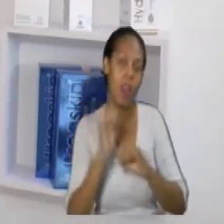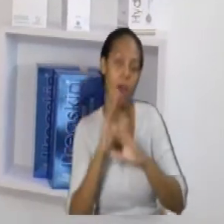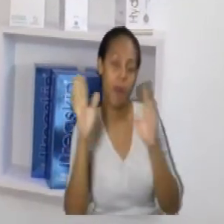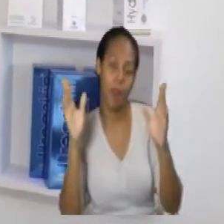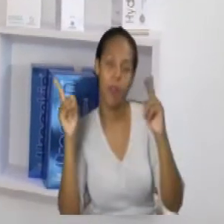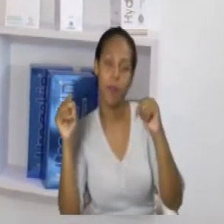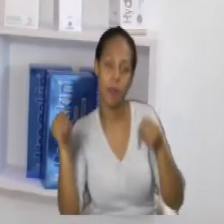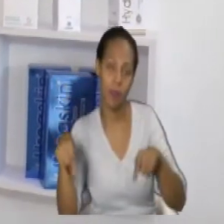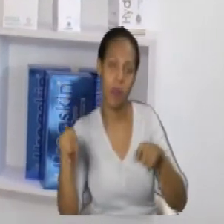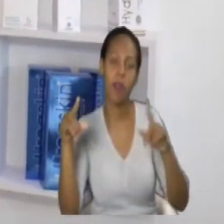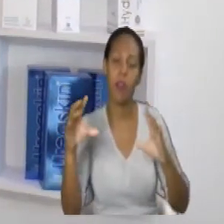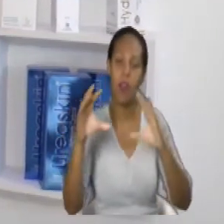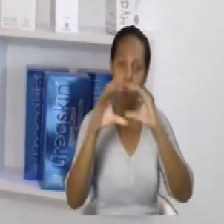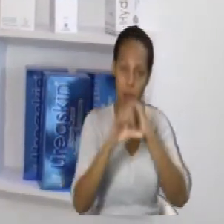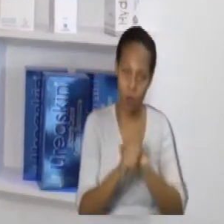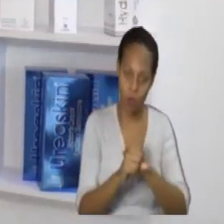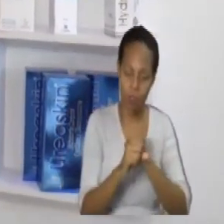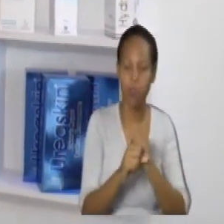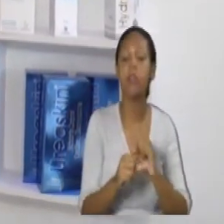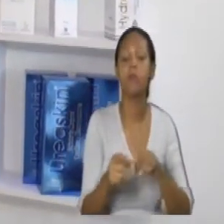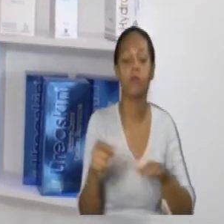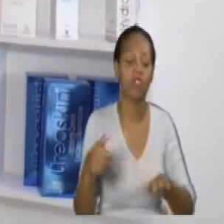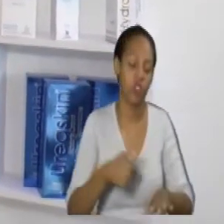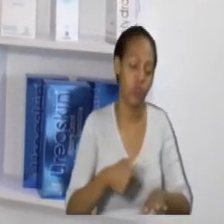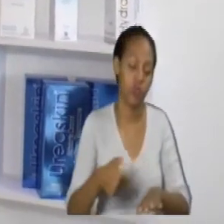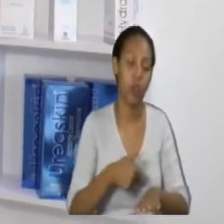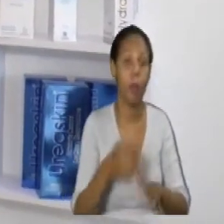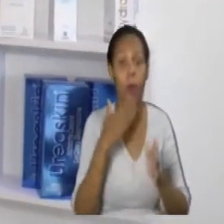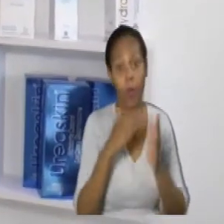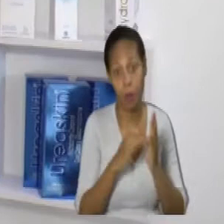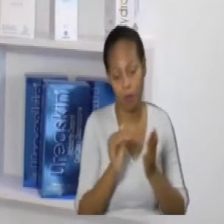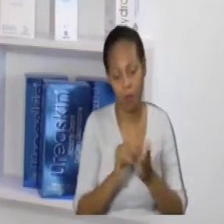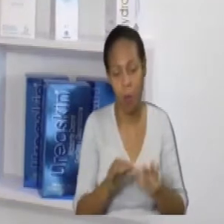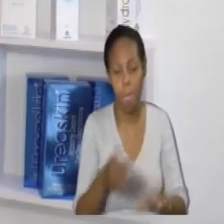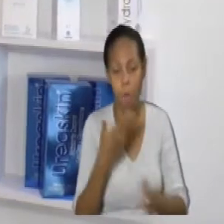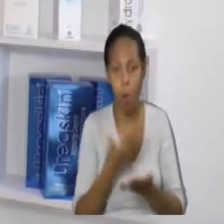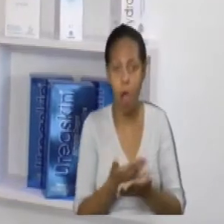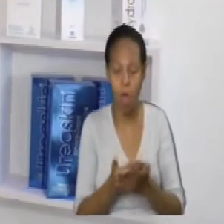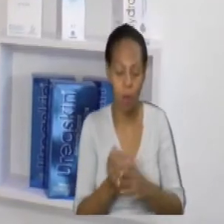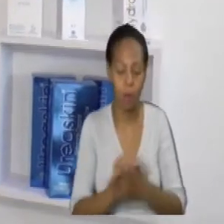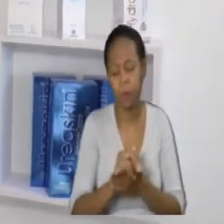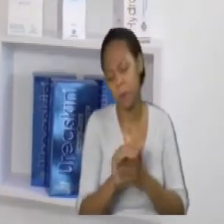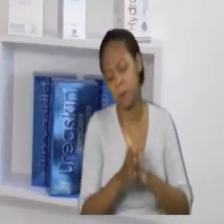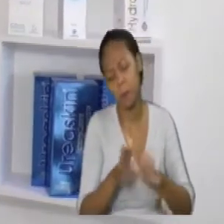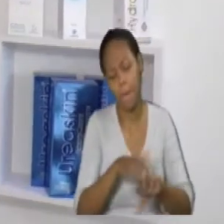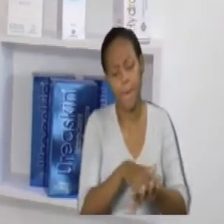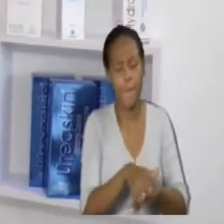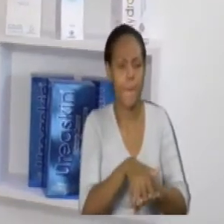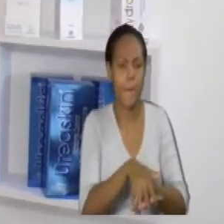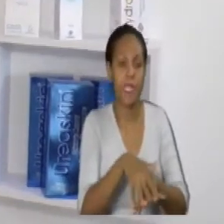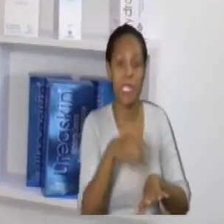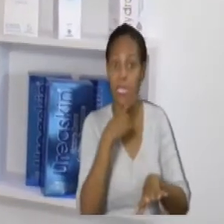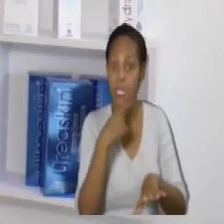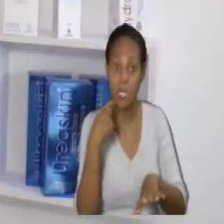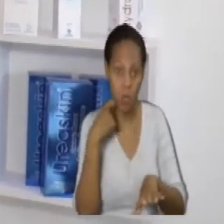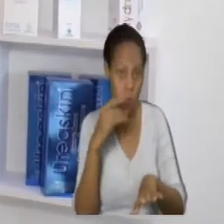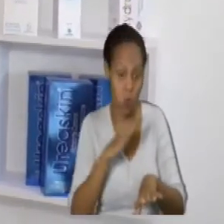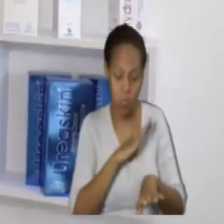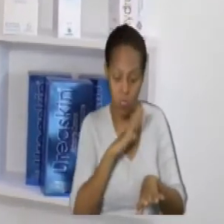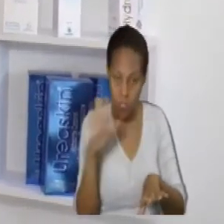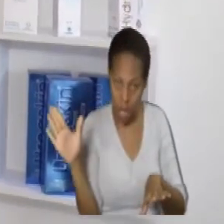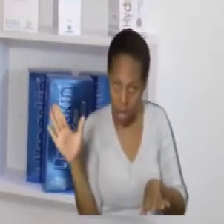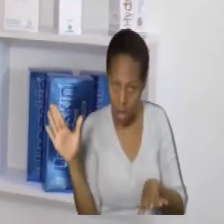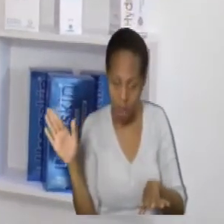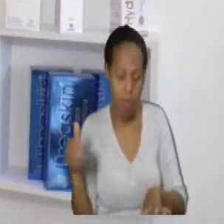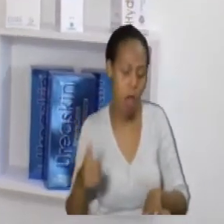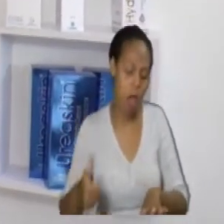pies, secando bien el pie, se aplica y le quita el mal olor que tenga. El